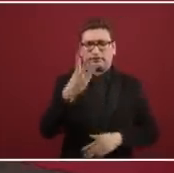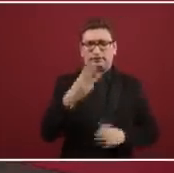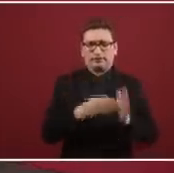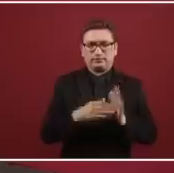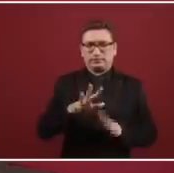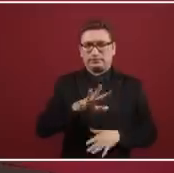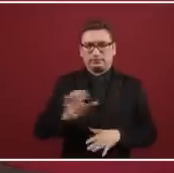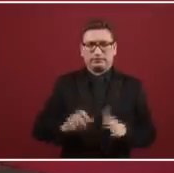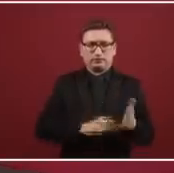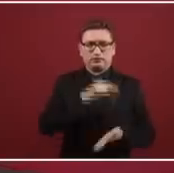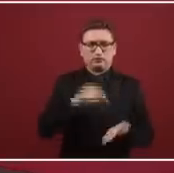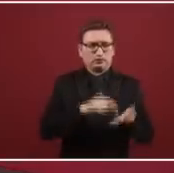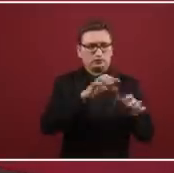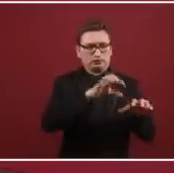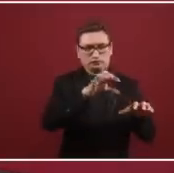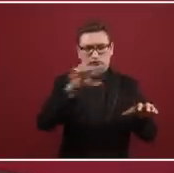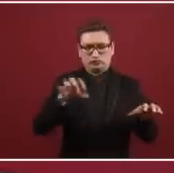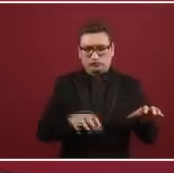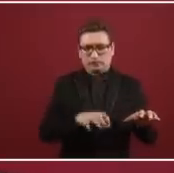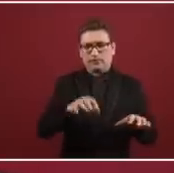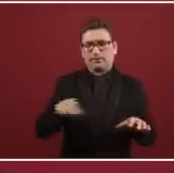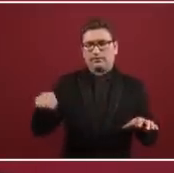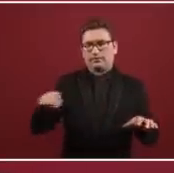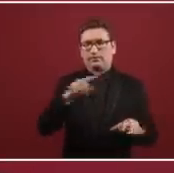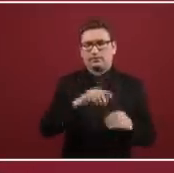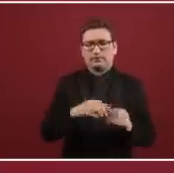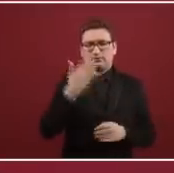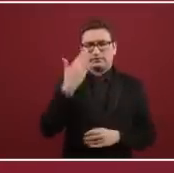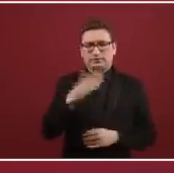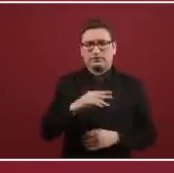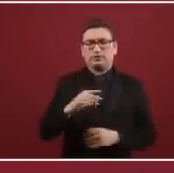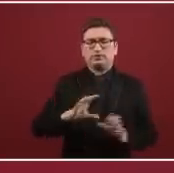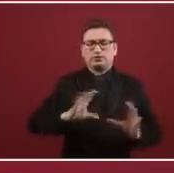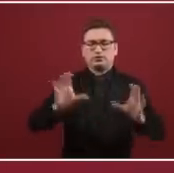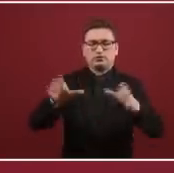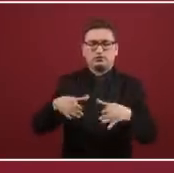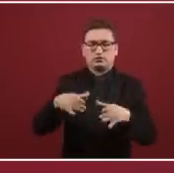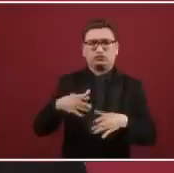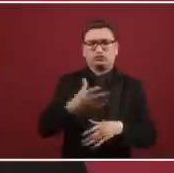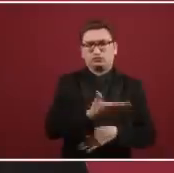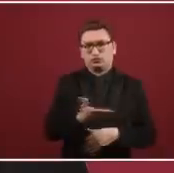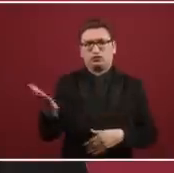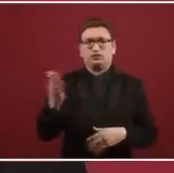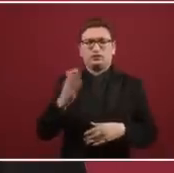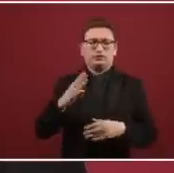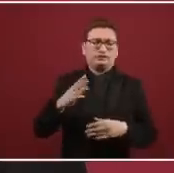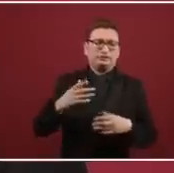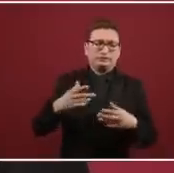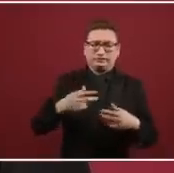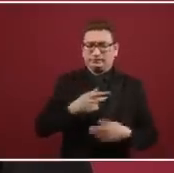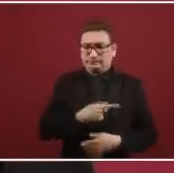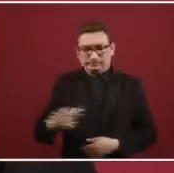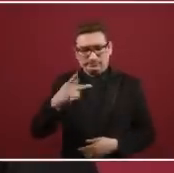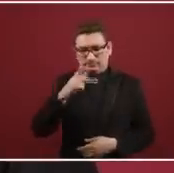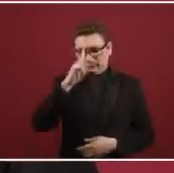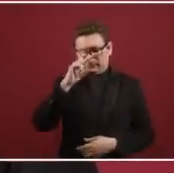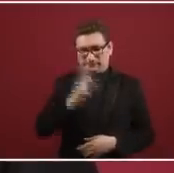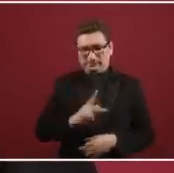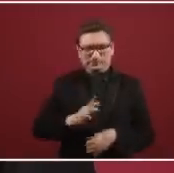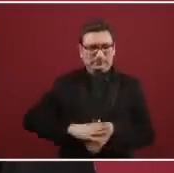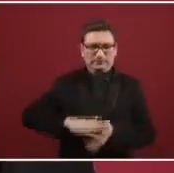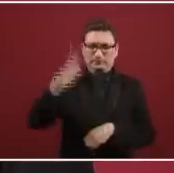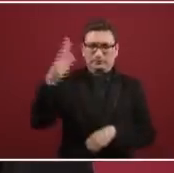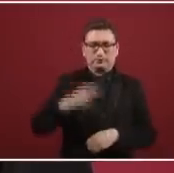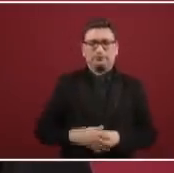unidades médicas que están ubicadas en las comunidades más pobres,